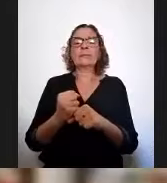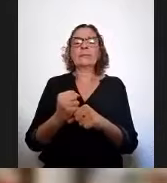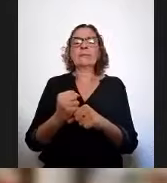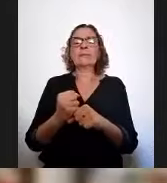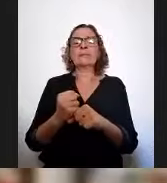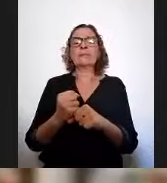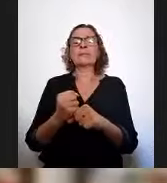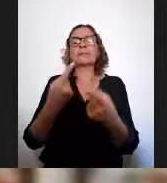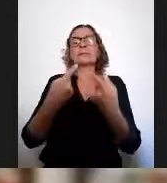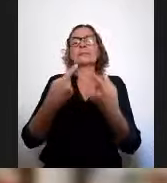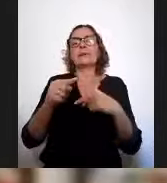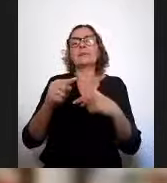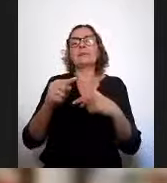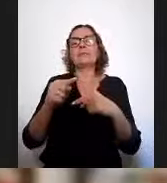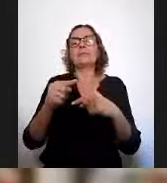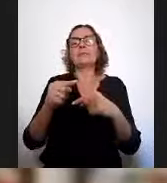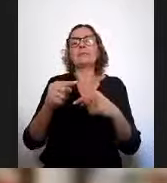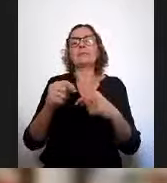Entonces,